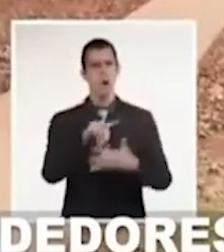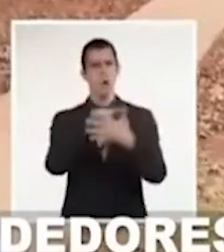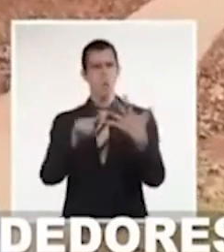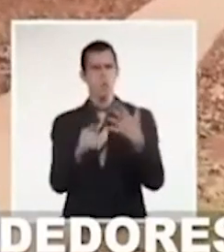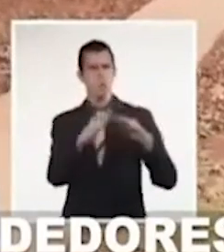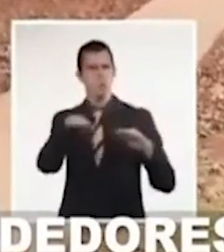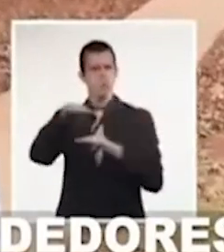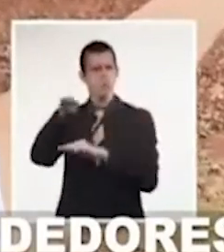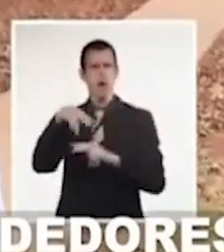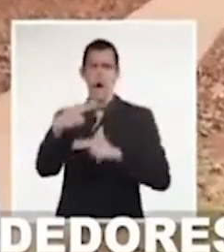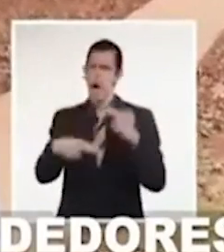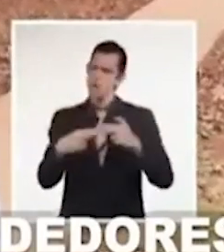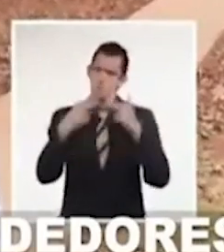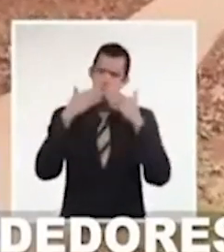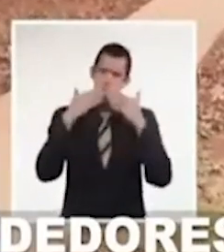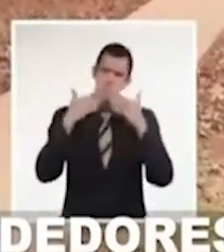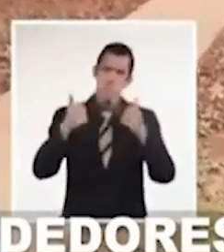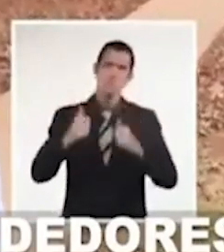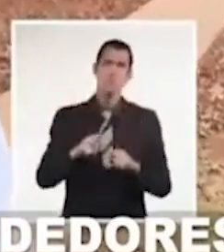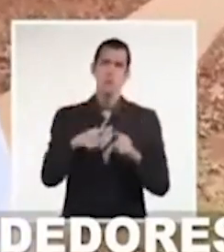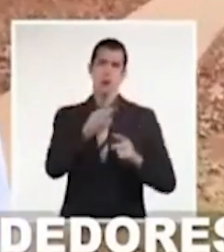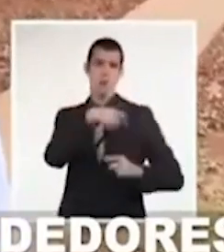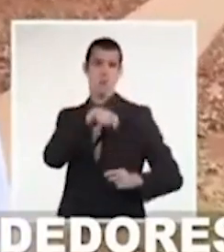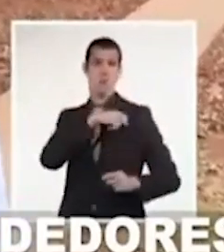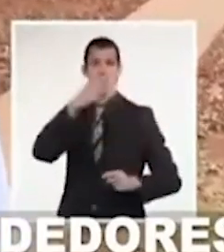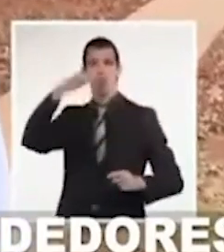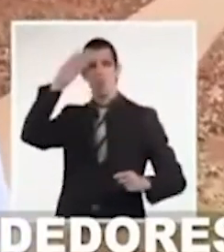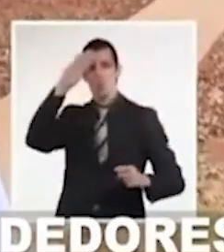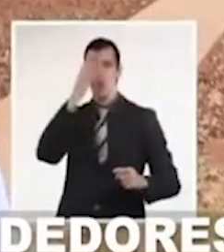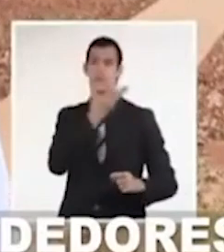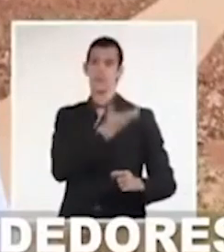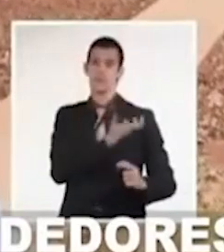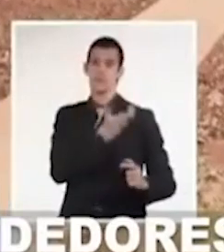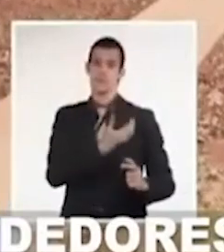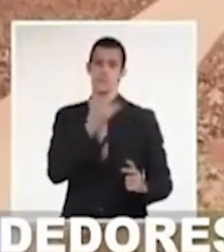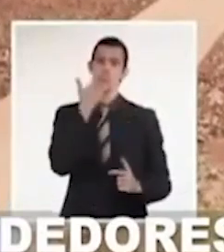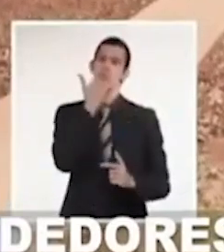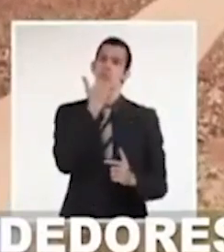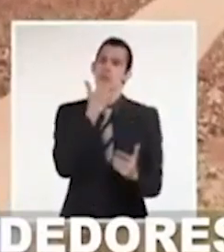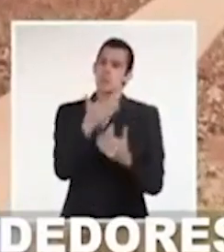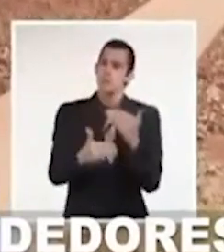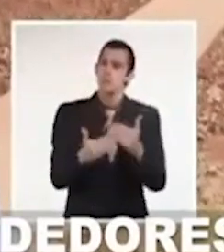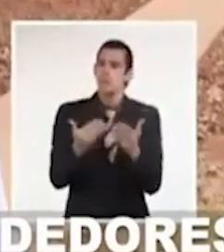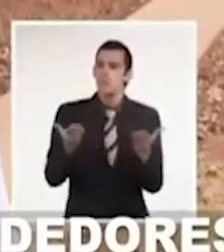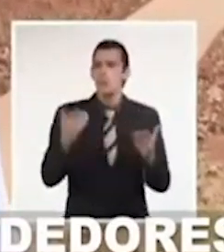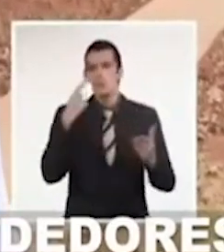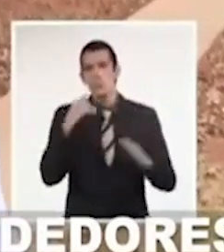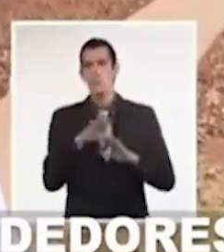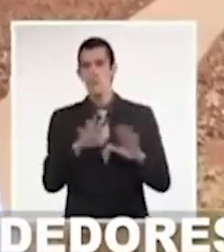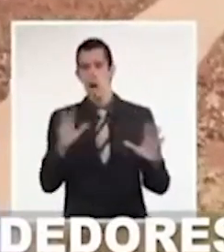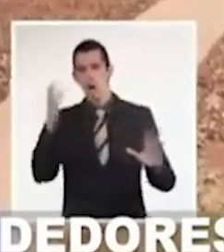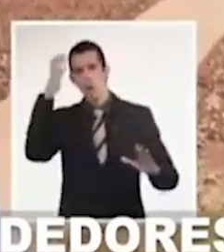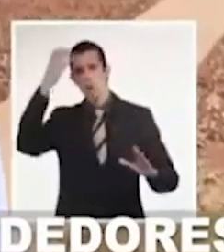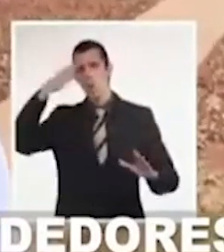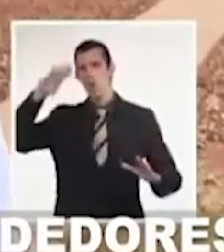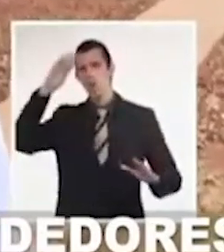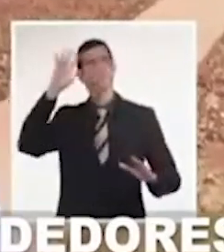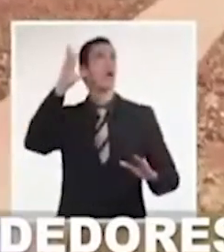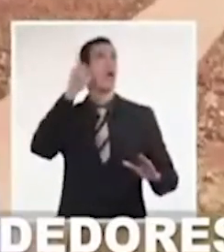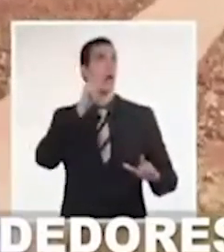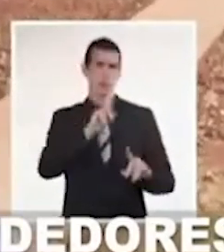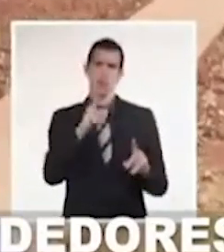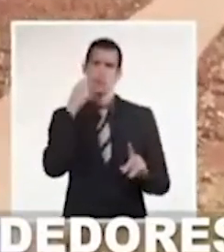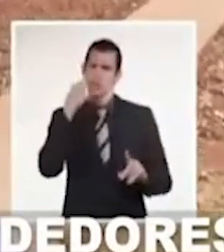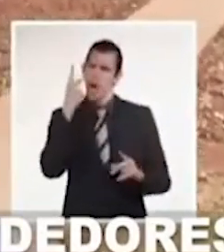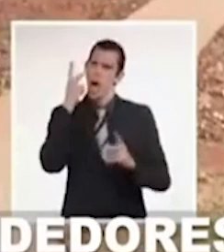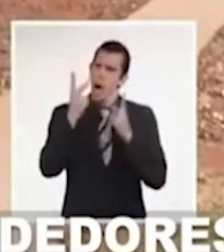Trump. Yo les puedo hablar de las miles de medidas adoptadas por la revolución y que lo único que han hecho es llevar al desastre